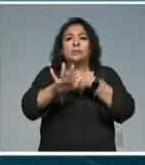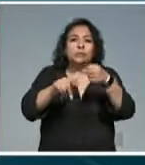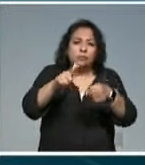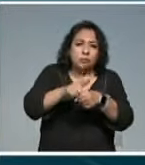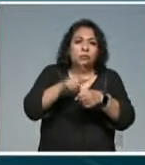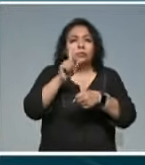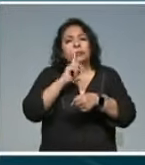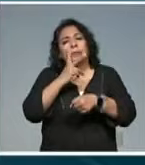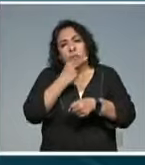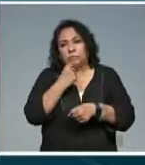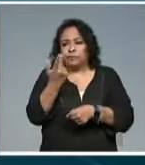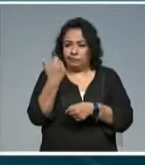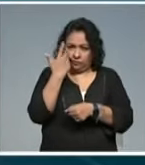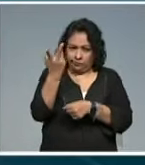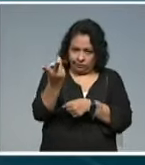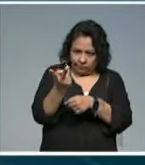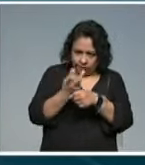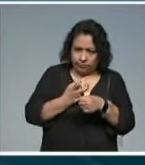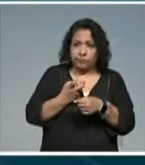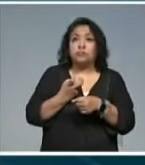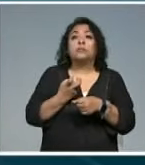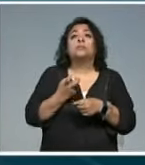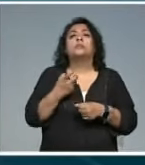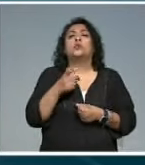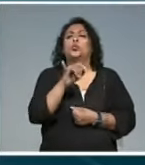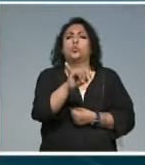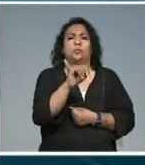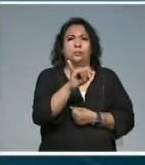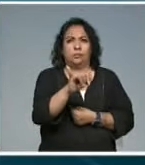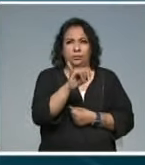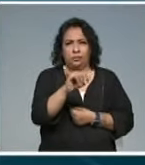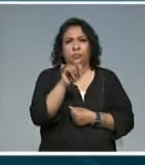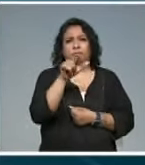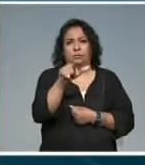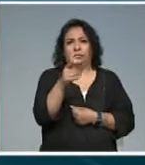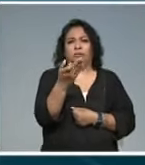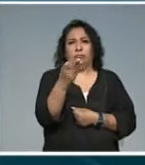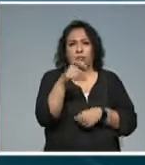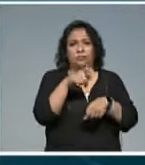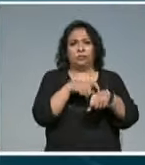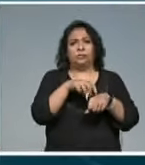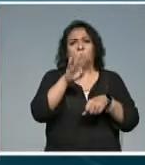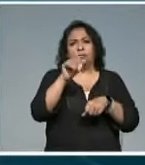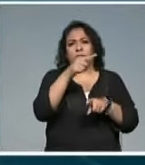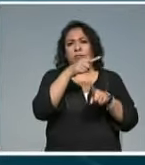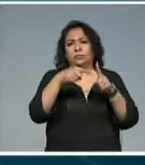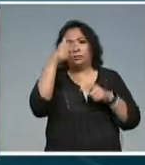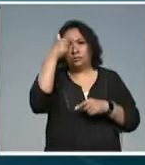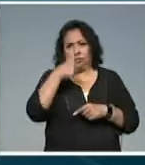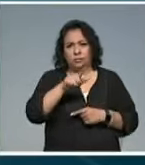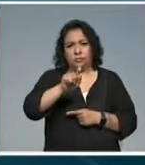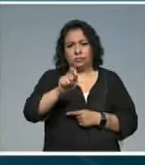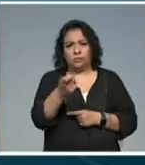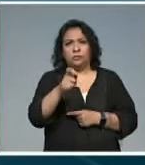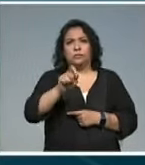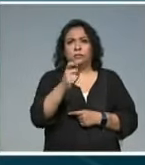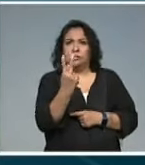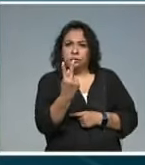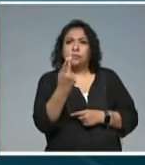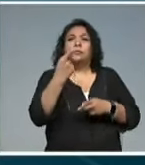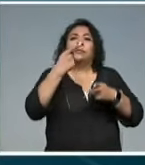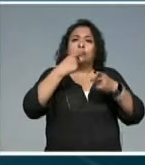mascotos, los quiero invitar este próximo jueves 17 de febrero a las 9:30 de la noche por Canal 22